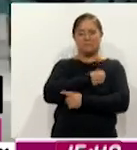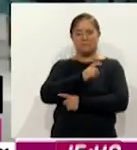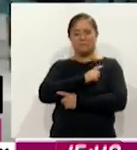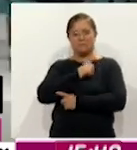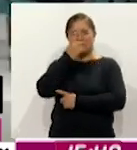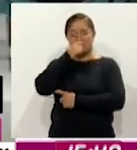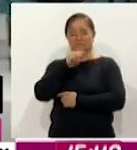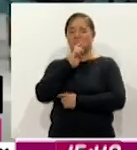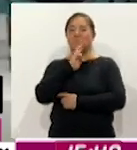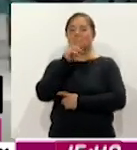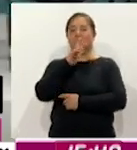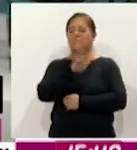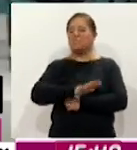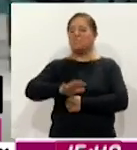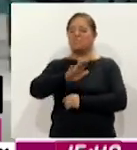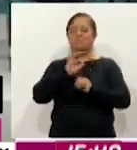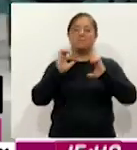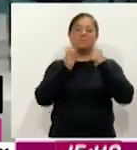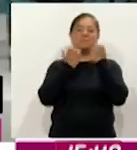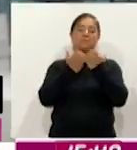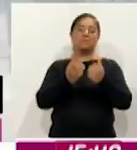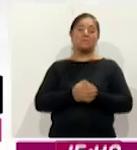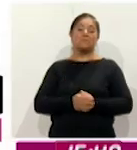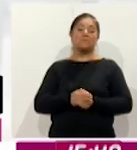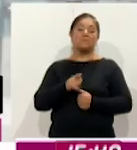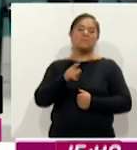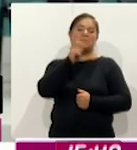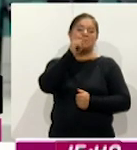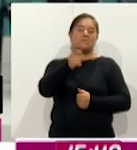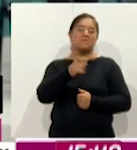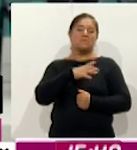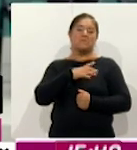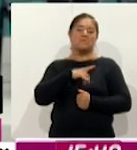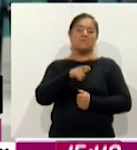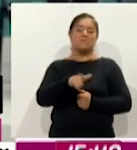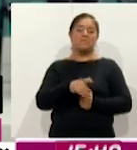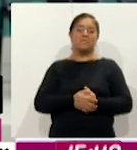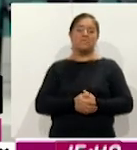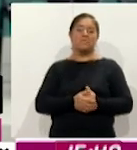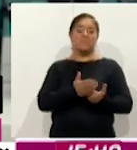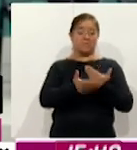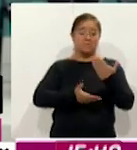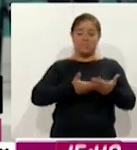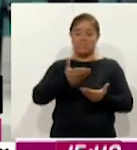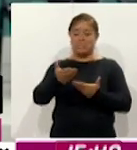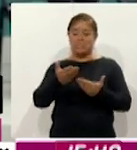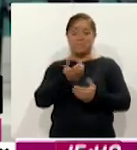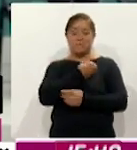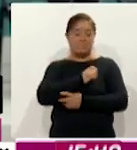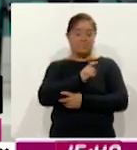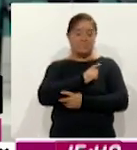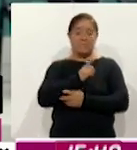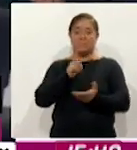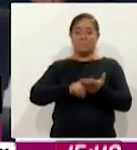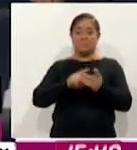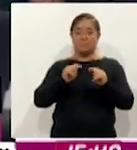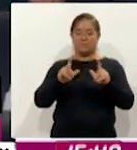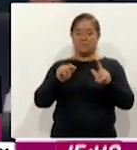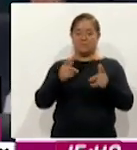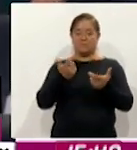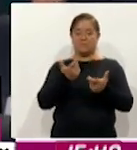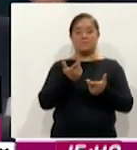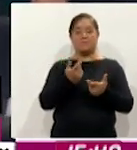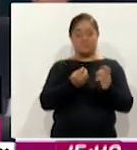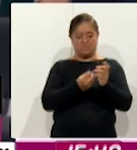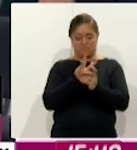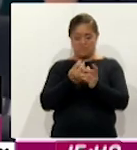esta materia en las comunidades, toda vez que esto representa una renovación de los servicios de salud en la entidad. Destacar que este día se realizó